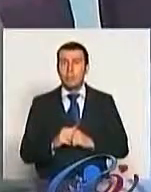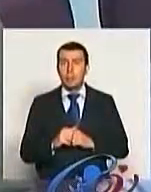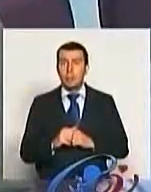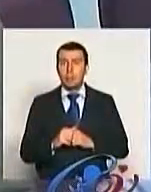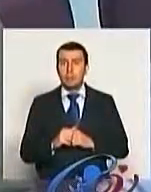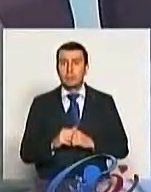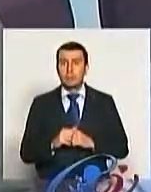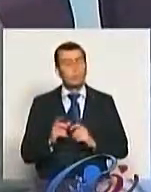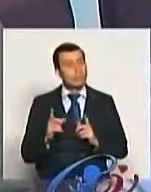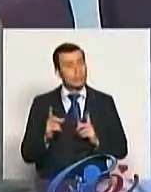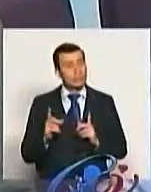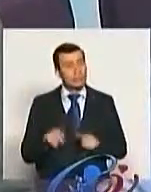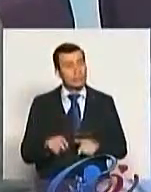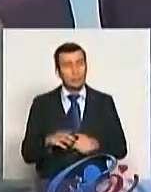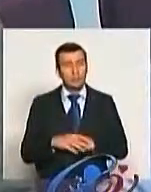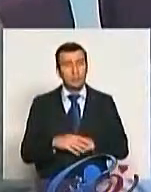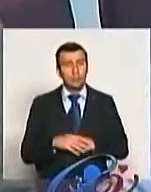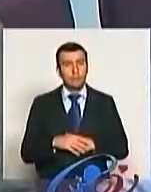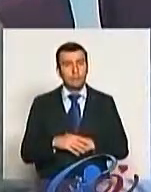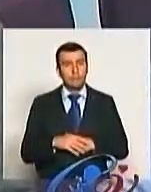Y aquí también...